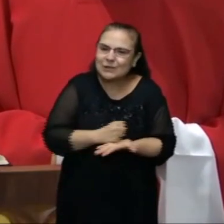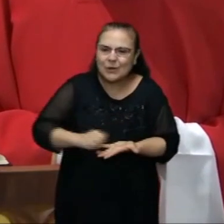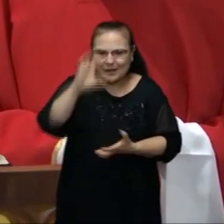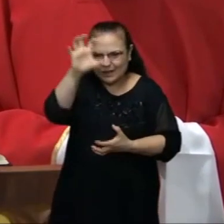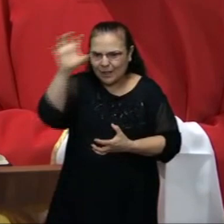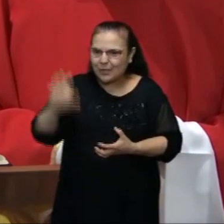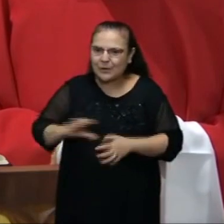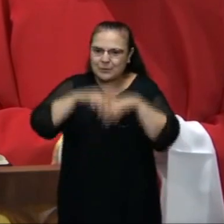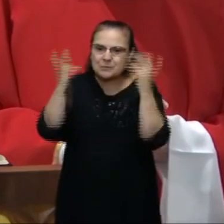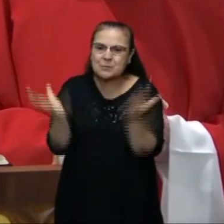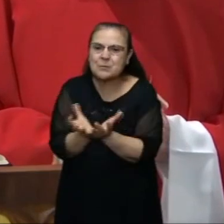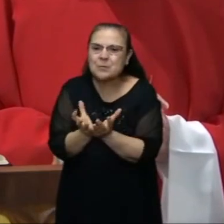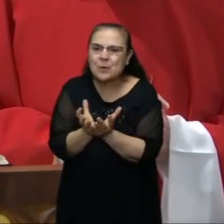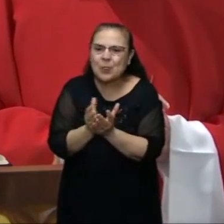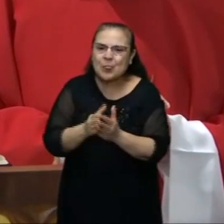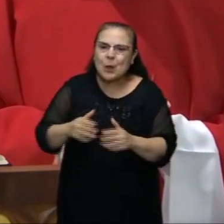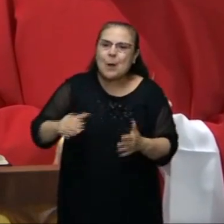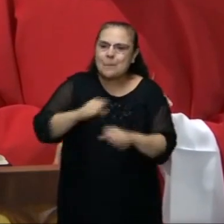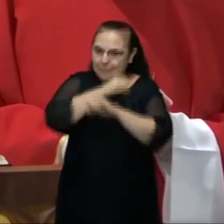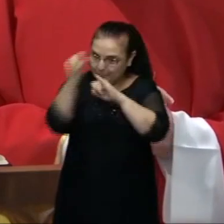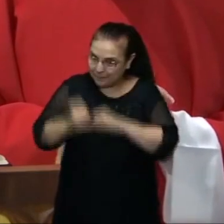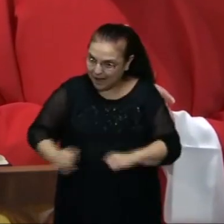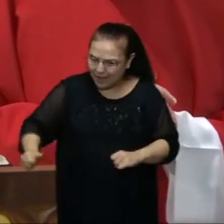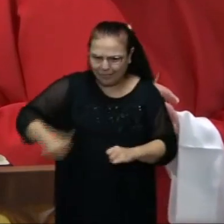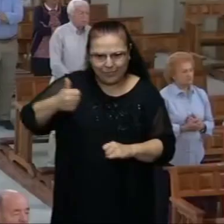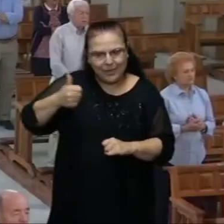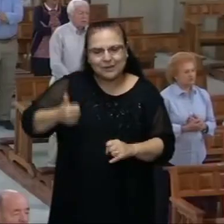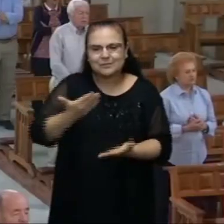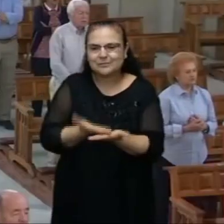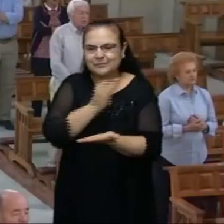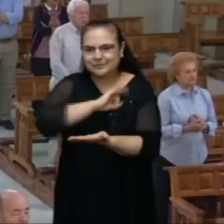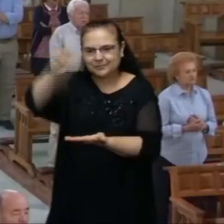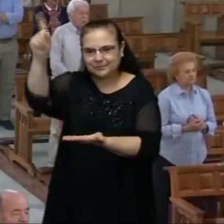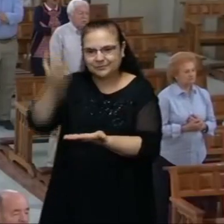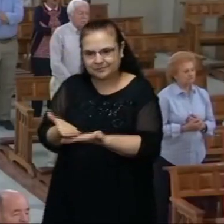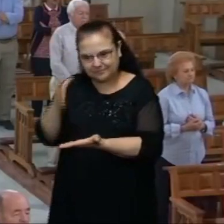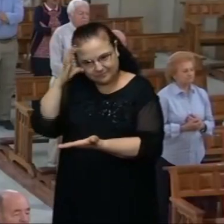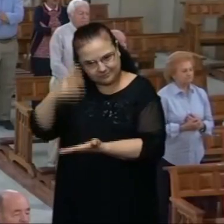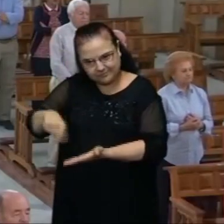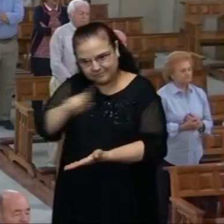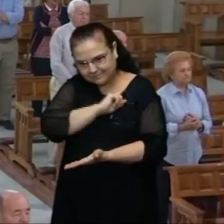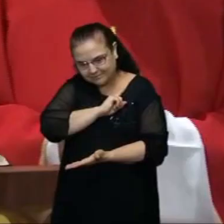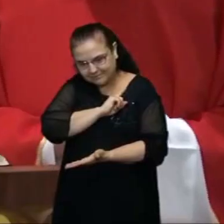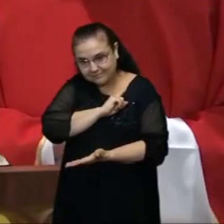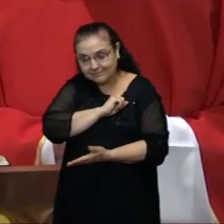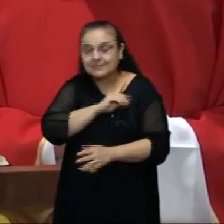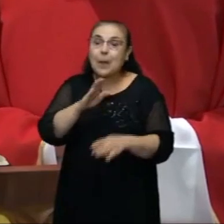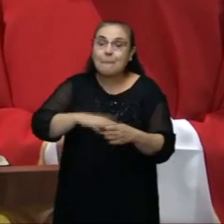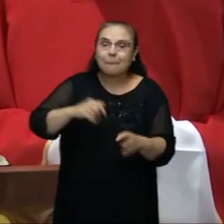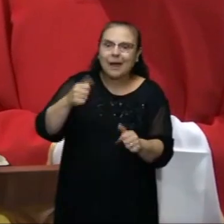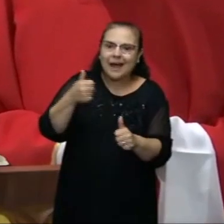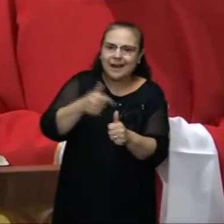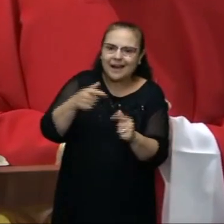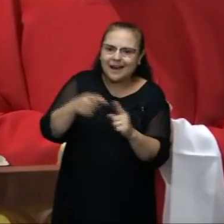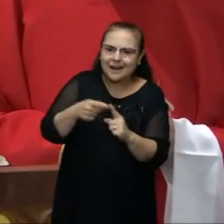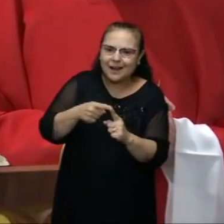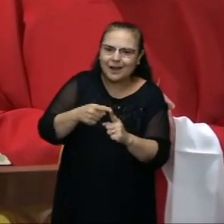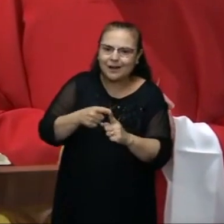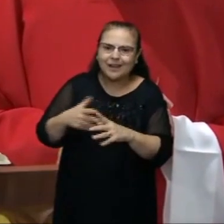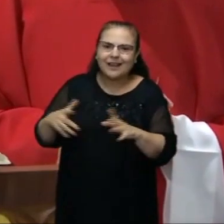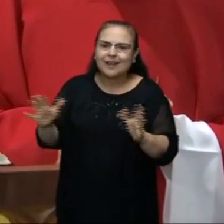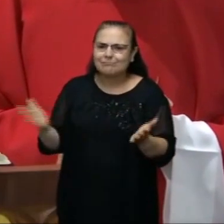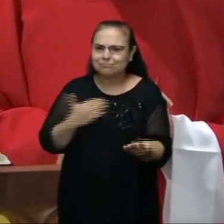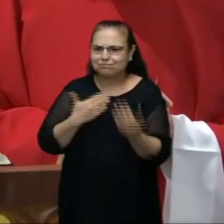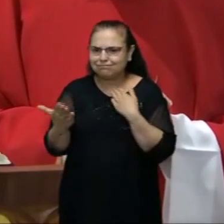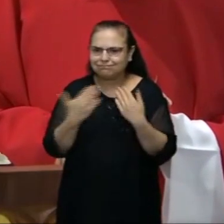regiones del mundo haya más paz, roguemos al Señor. Te rogamos, óyenos. Para que en las relaciones entre los hombres